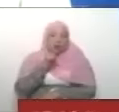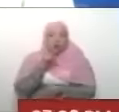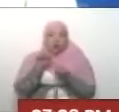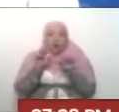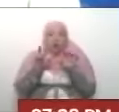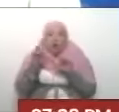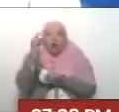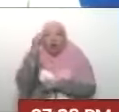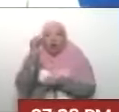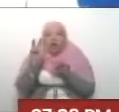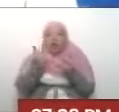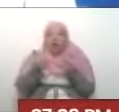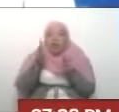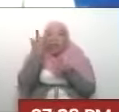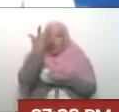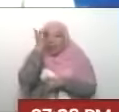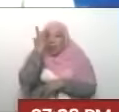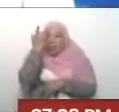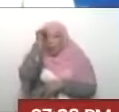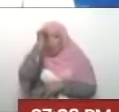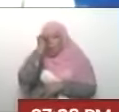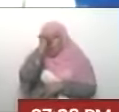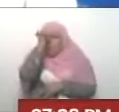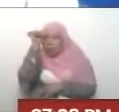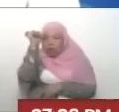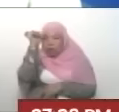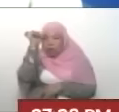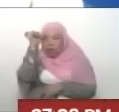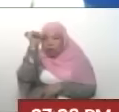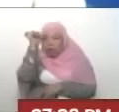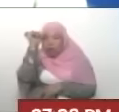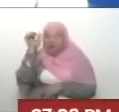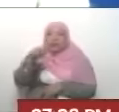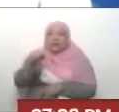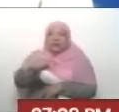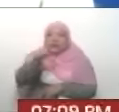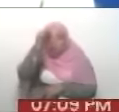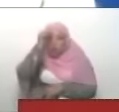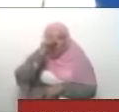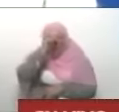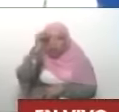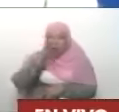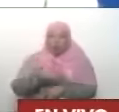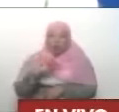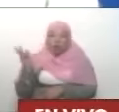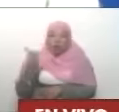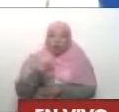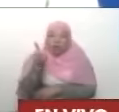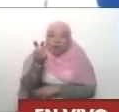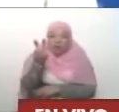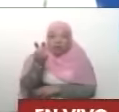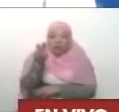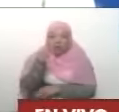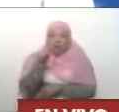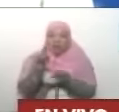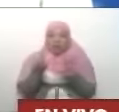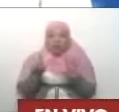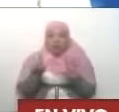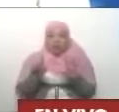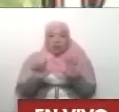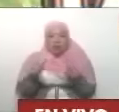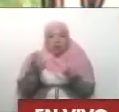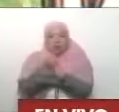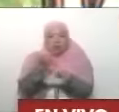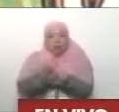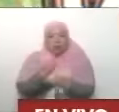carnaval. El domingo. ¿El domingo es la octavita? Sí, domingo. Ah, ¿ustedes pueden venir el viernes 16 al lanzamiento?